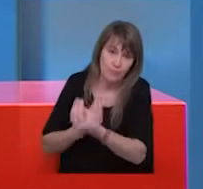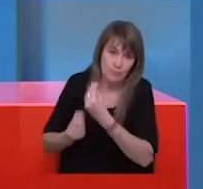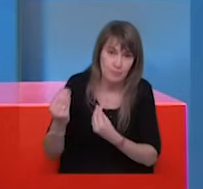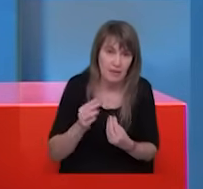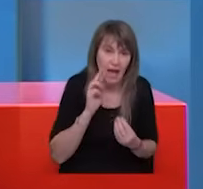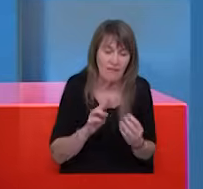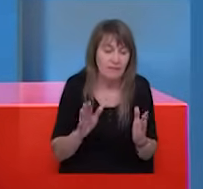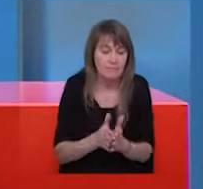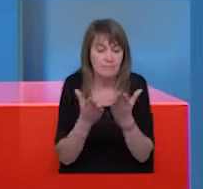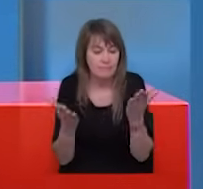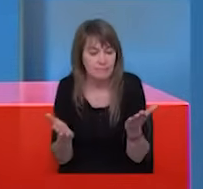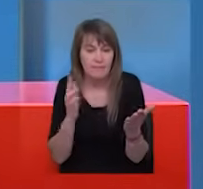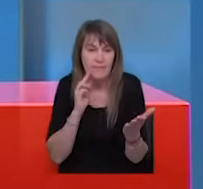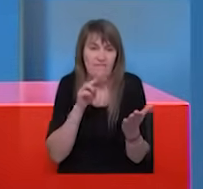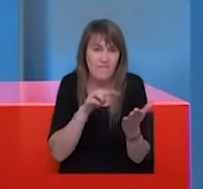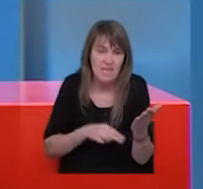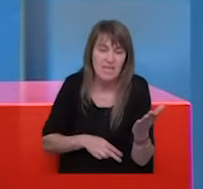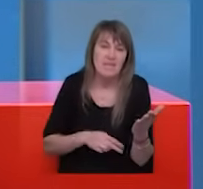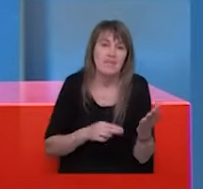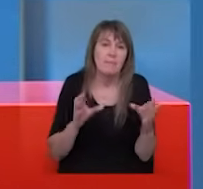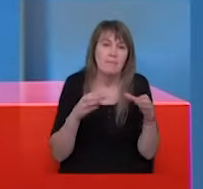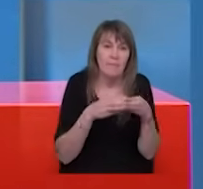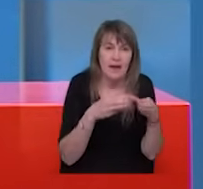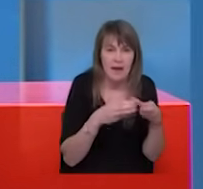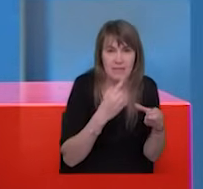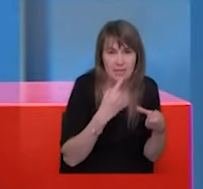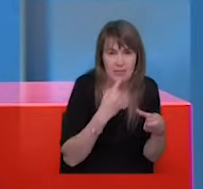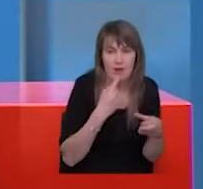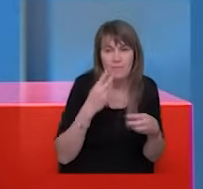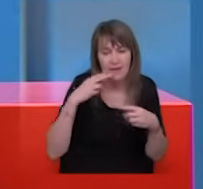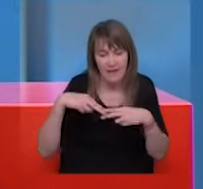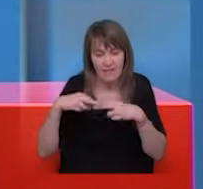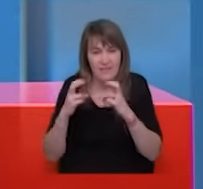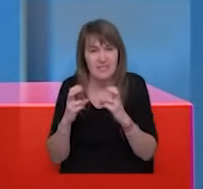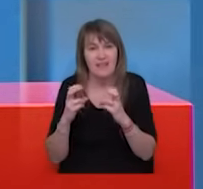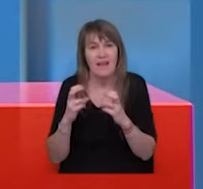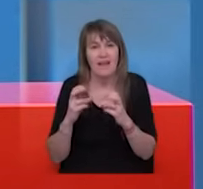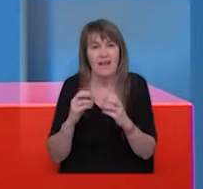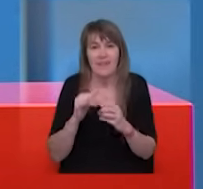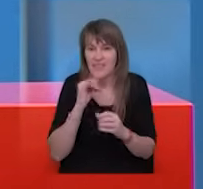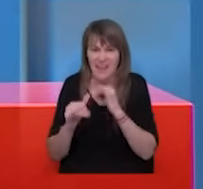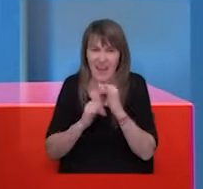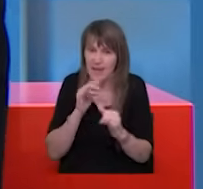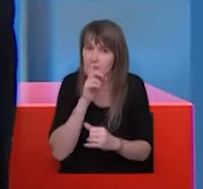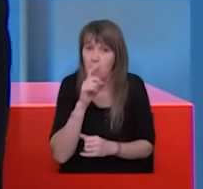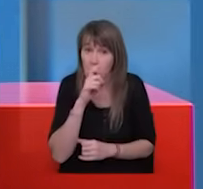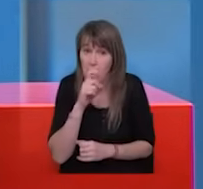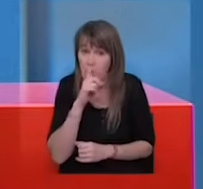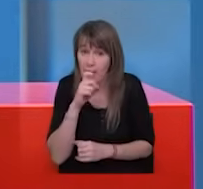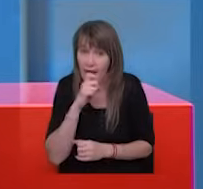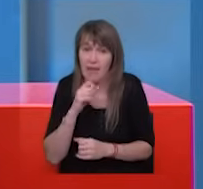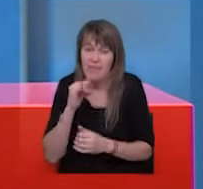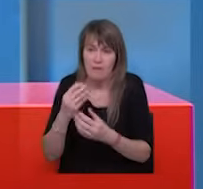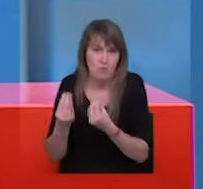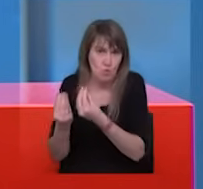los libros de los partidos revisar las declaraciones juradas son muchas declaraciones juradas porque no solamente